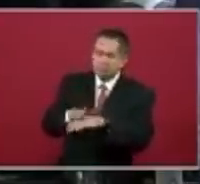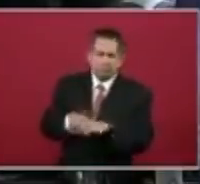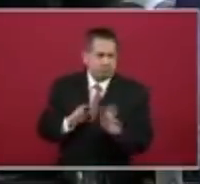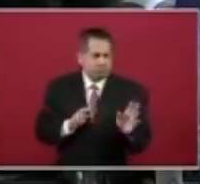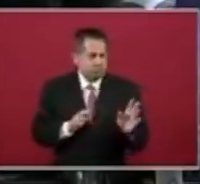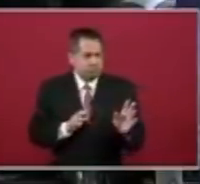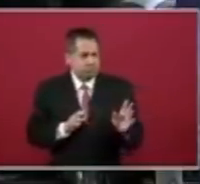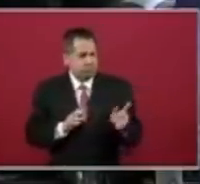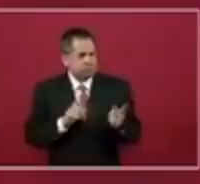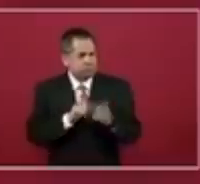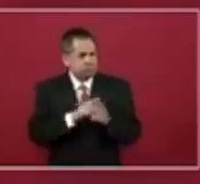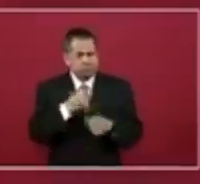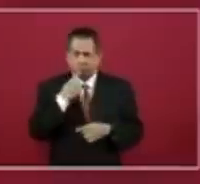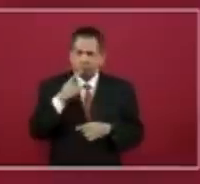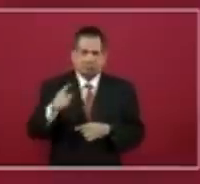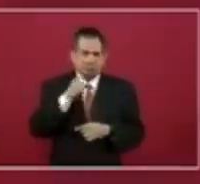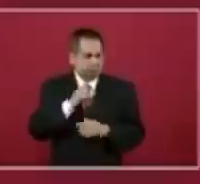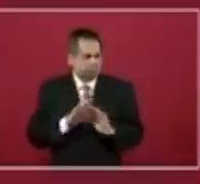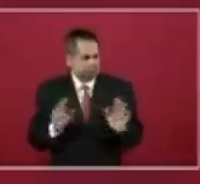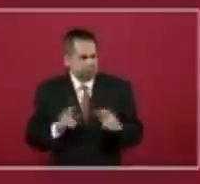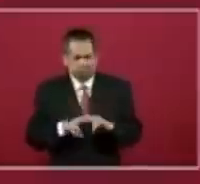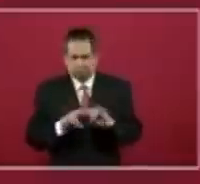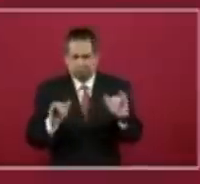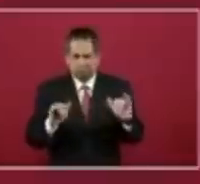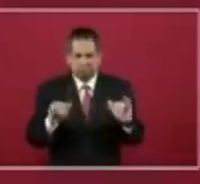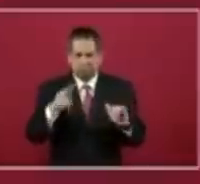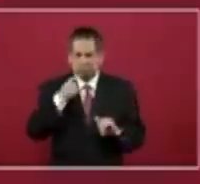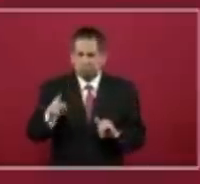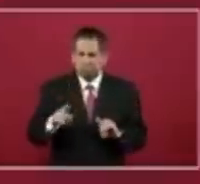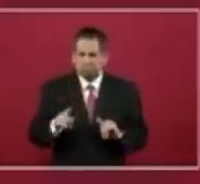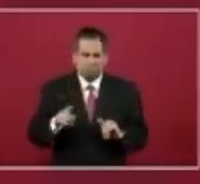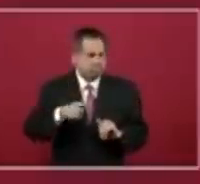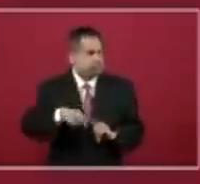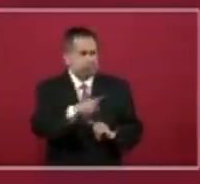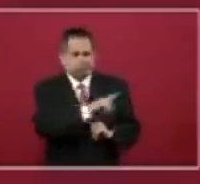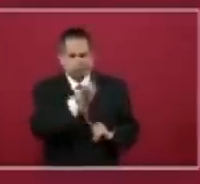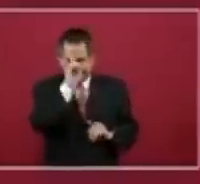yo reclamos de nadie.